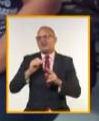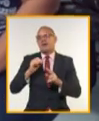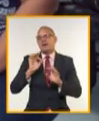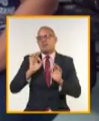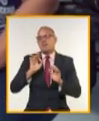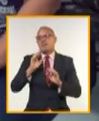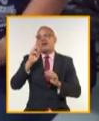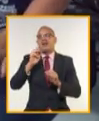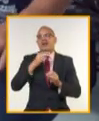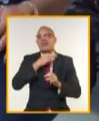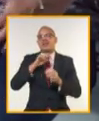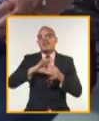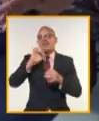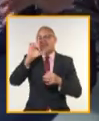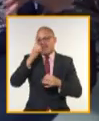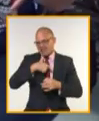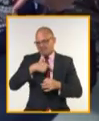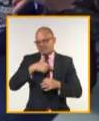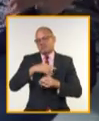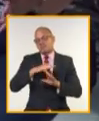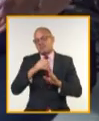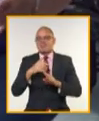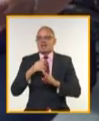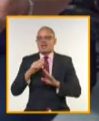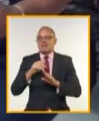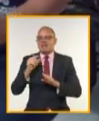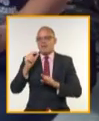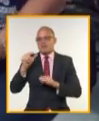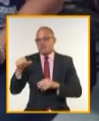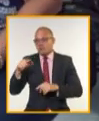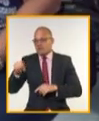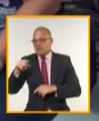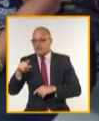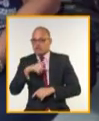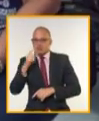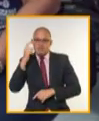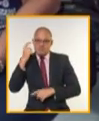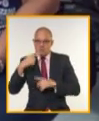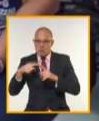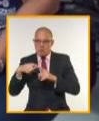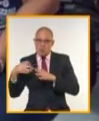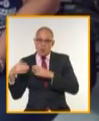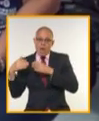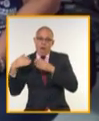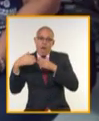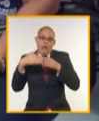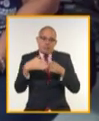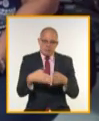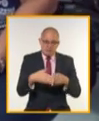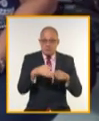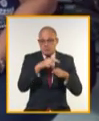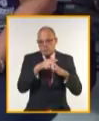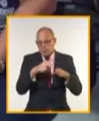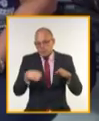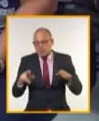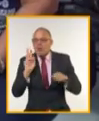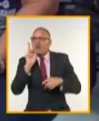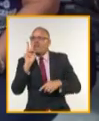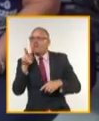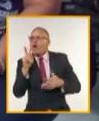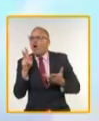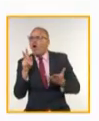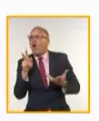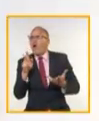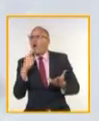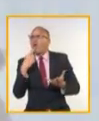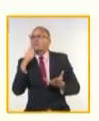llegaban a Cuba y se encontraban con esa ermita y con la Virgen de Regla, la empezaron a identificar como la